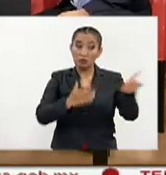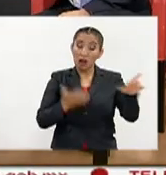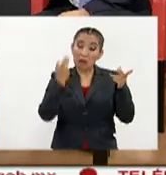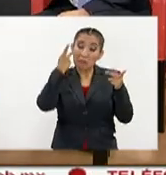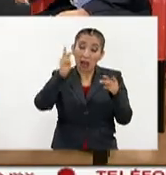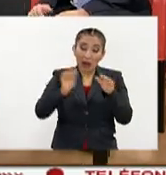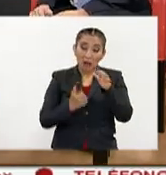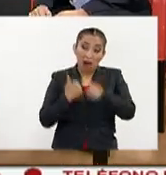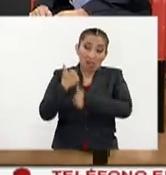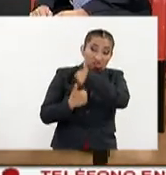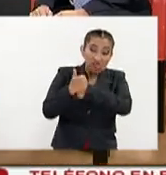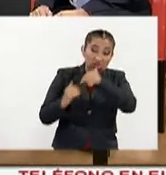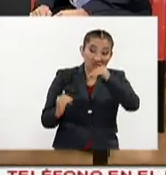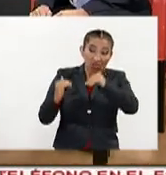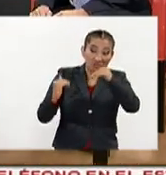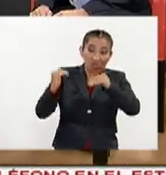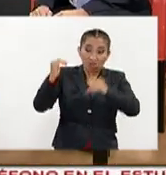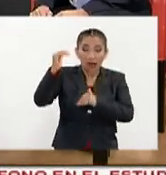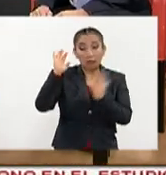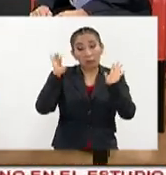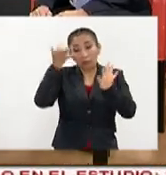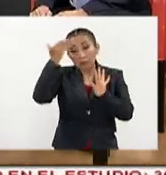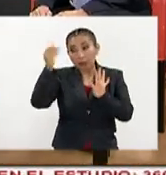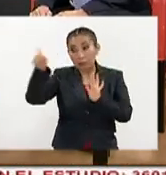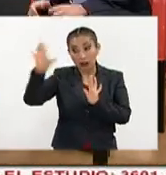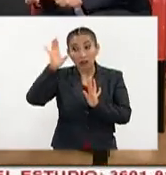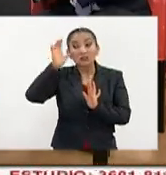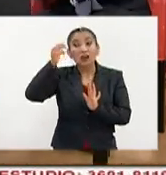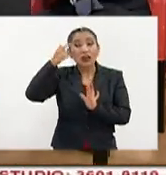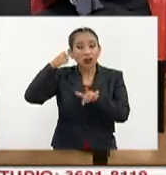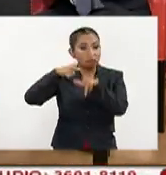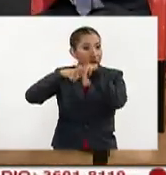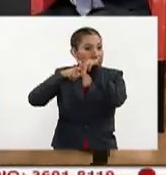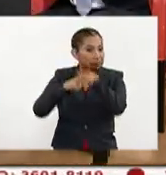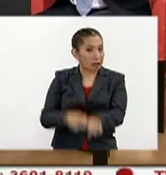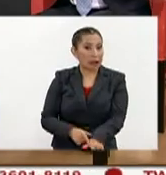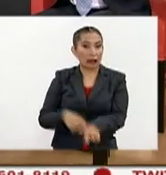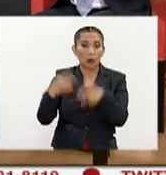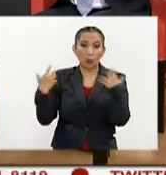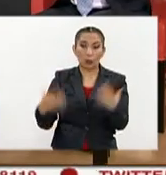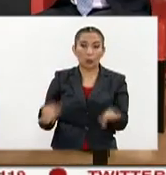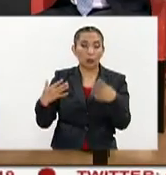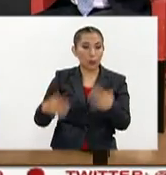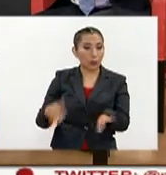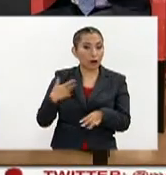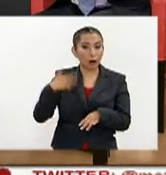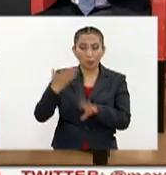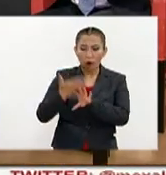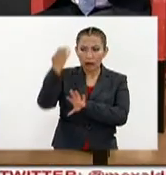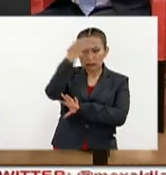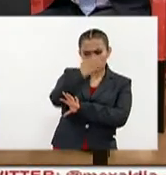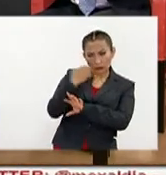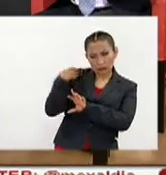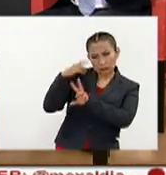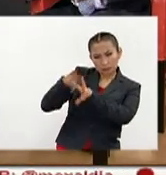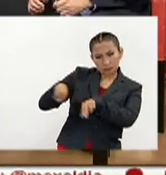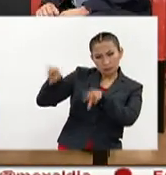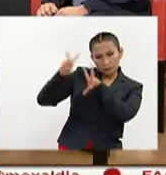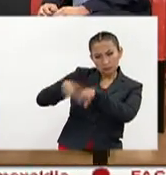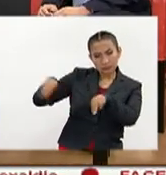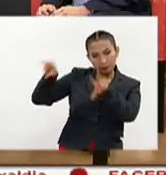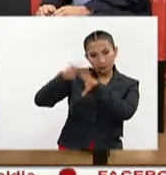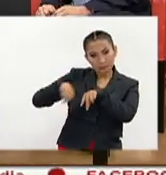Estados Unidos a largo plazo. Pero China es y estará en nuestra palestra todo el tiempo, siendo analizada y siendo